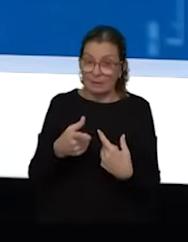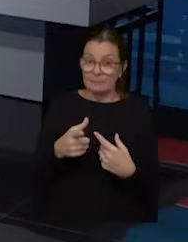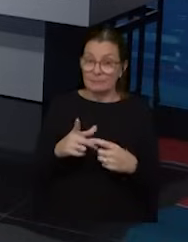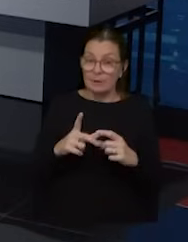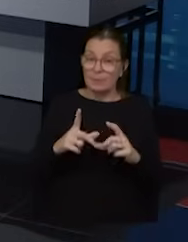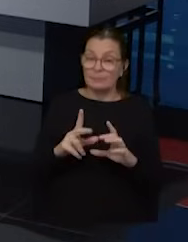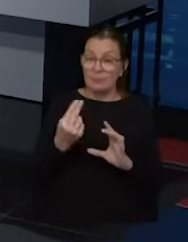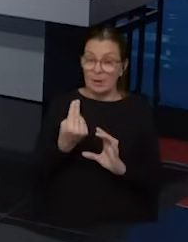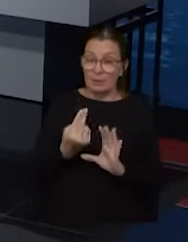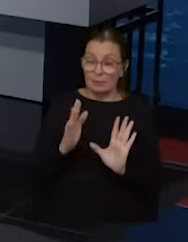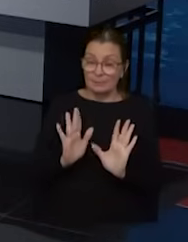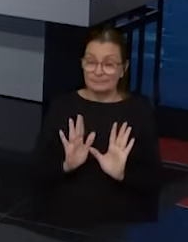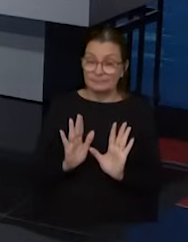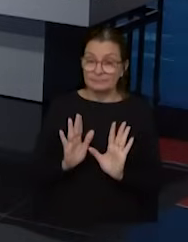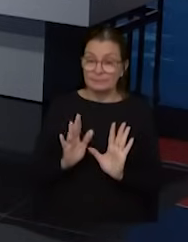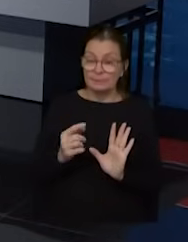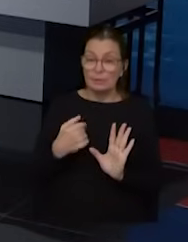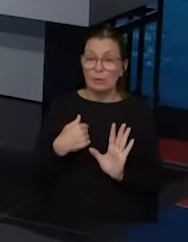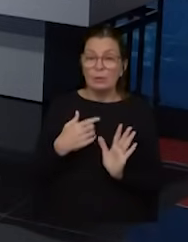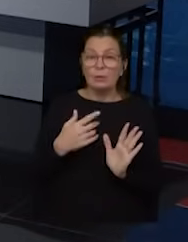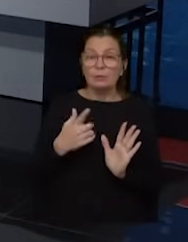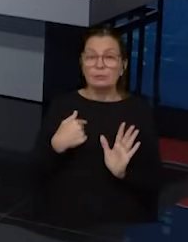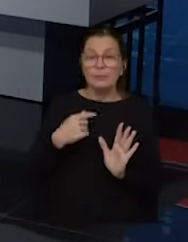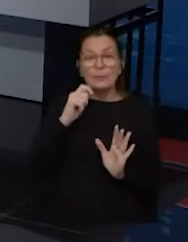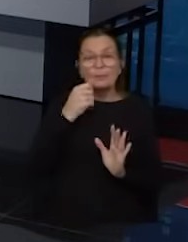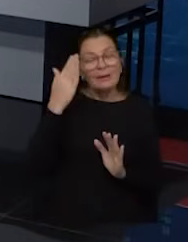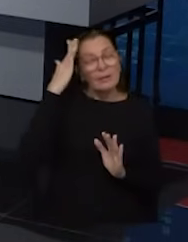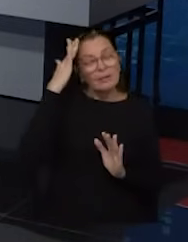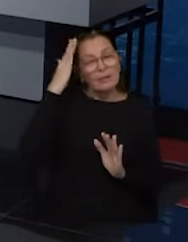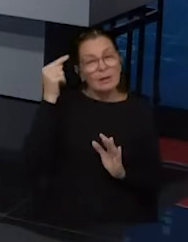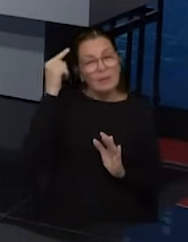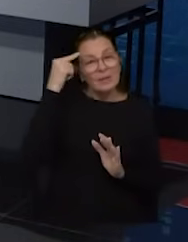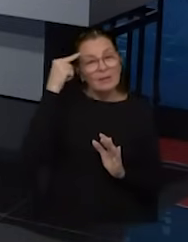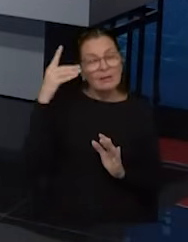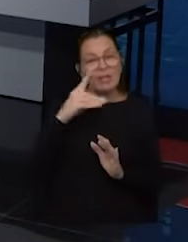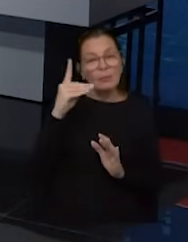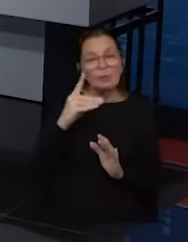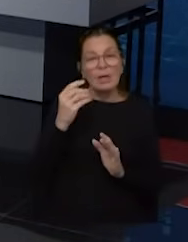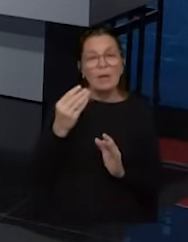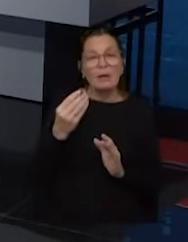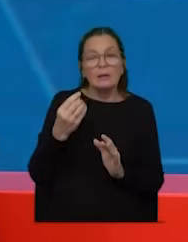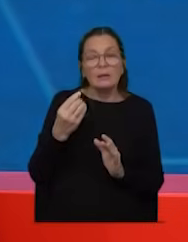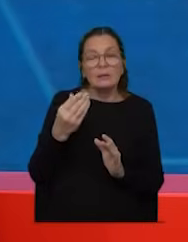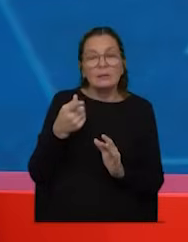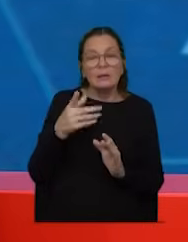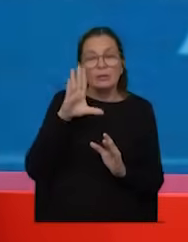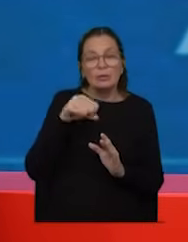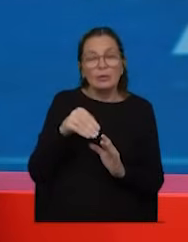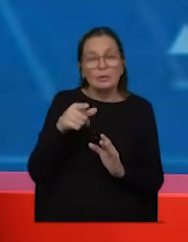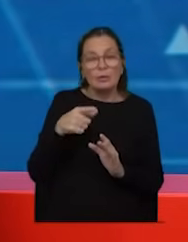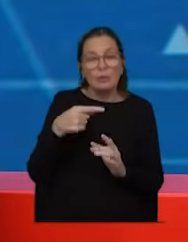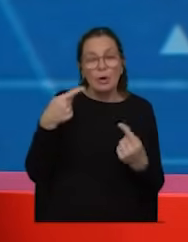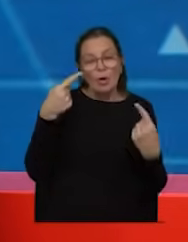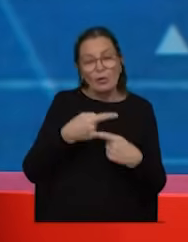tienen ontonio No yo simplemente lo que a mí me gustaría saber lo que piensa la diputada es si a pesar de todo de todas las